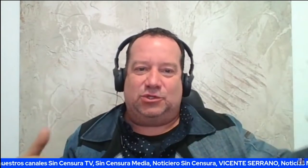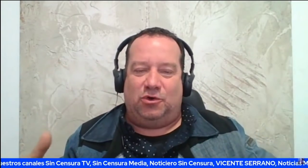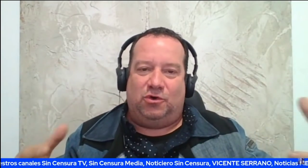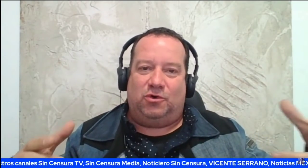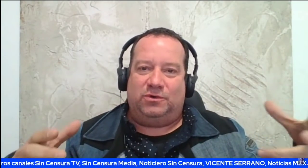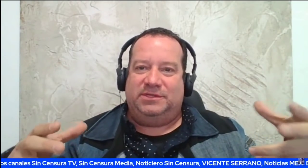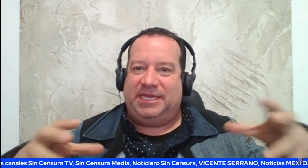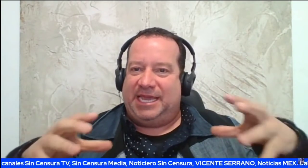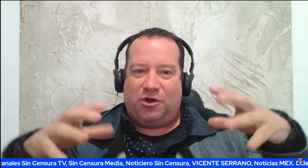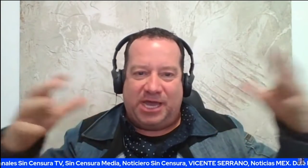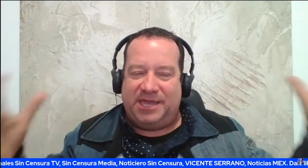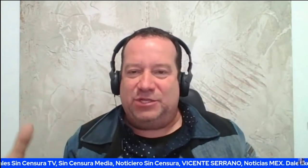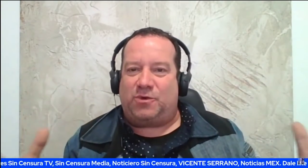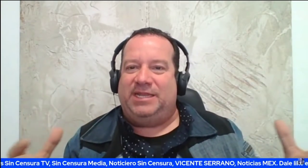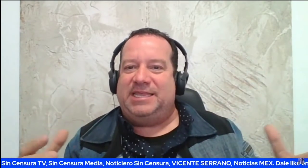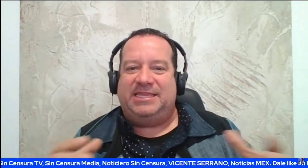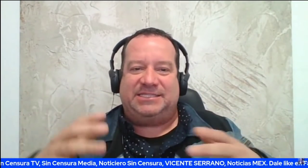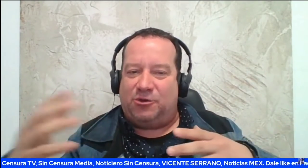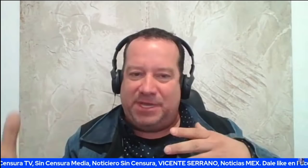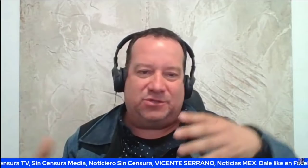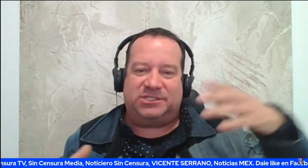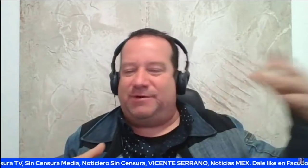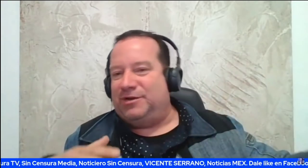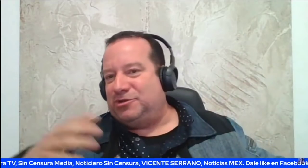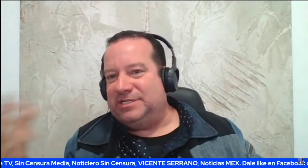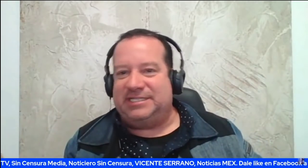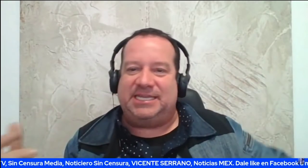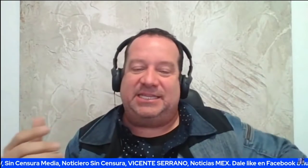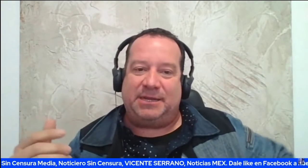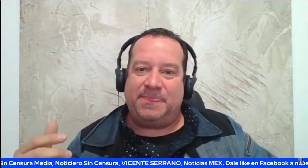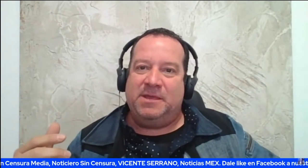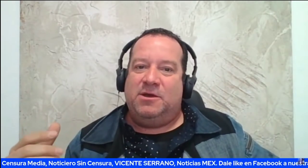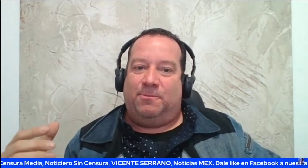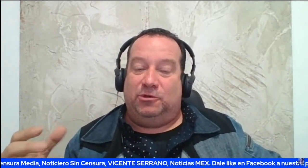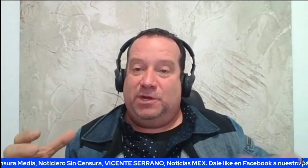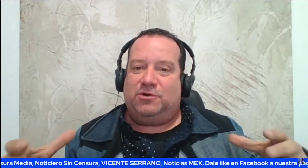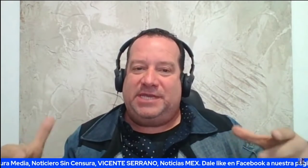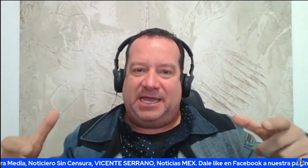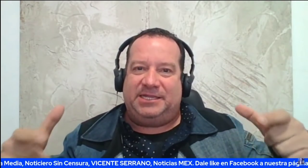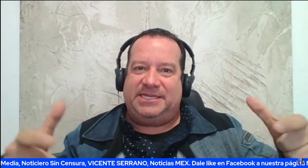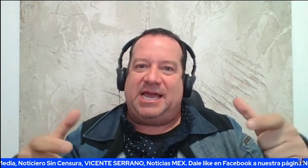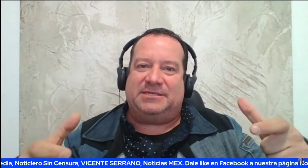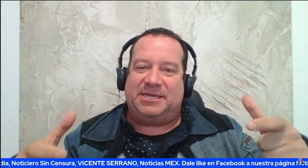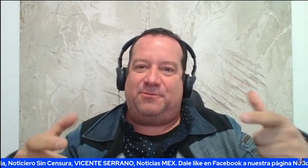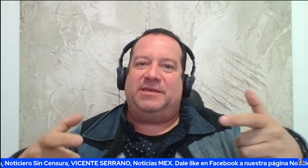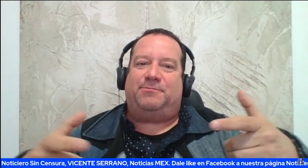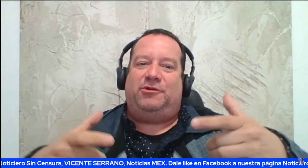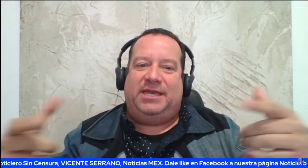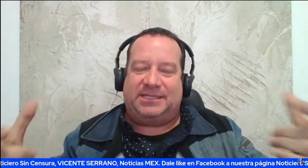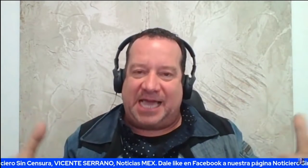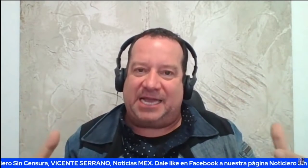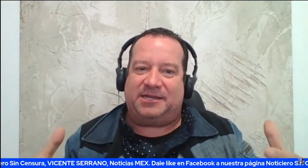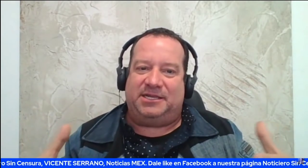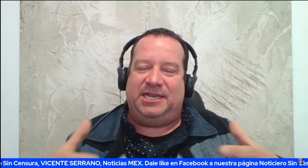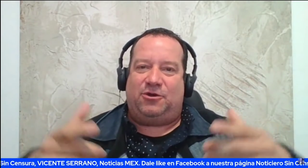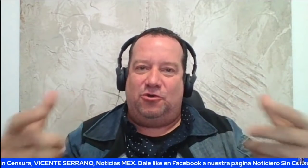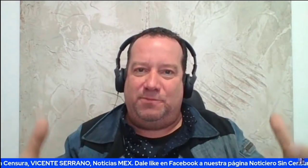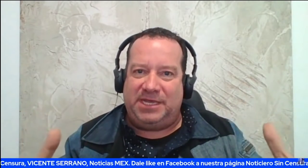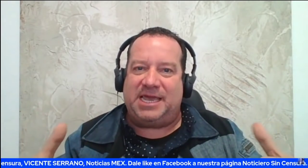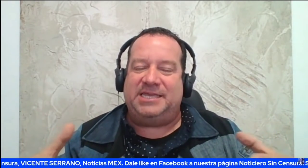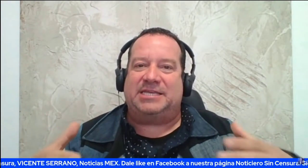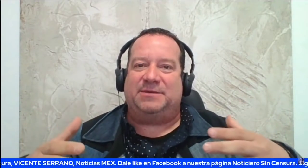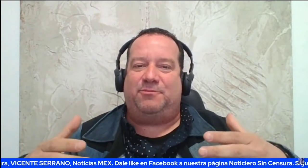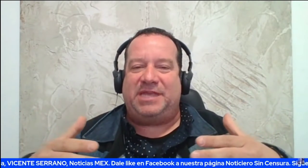y tanto de que no hay eventualidades de aumentos de evaluaciones, etcétera, pues bueno, ya se puede proyectar en